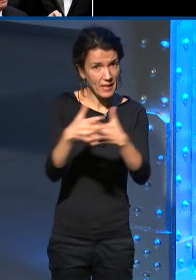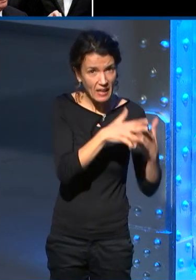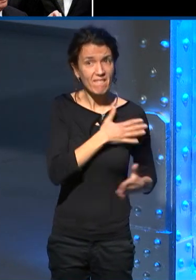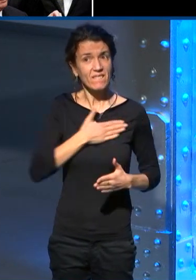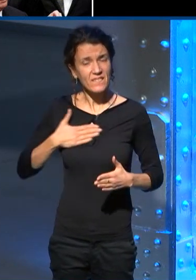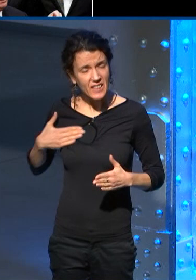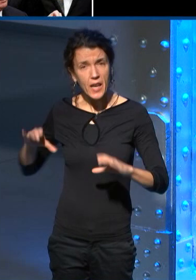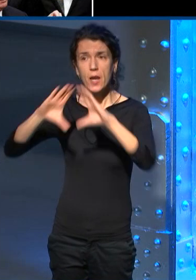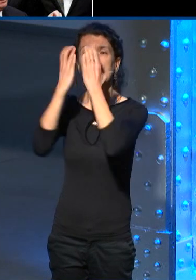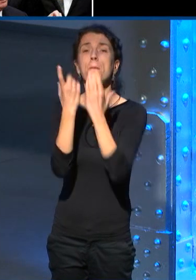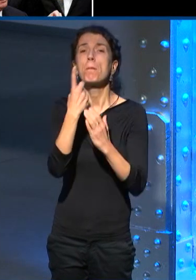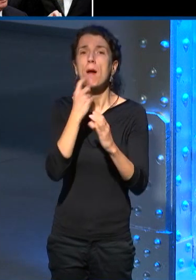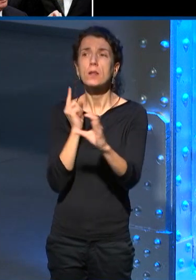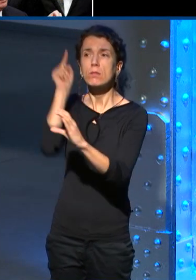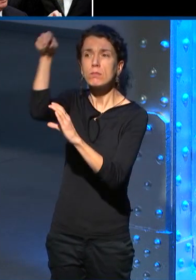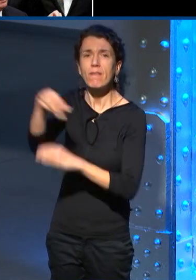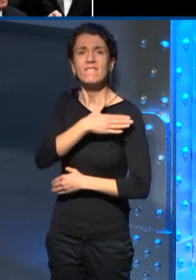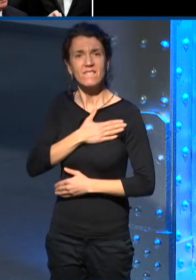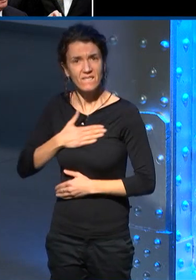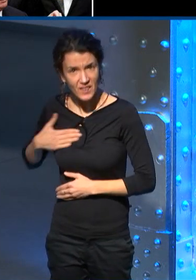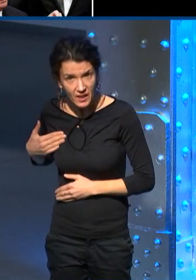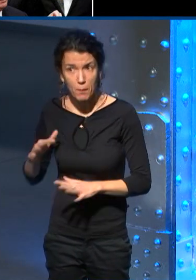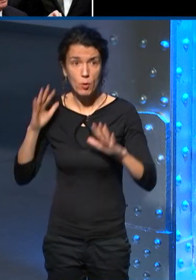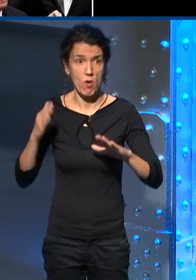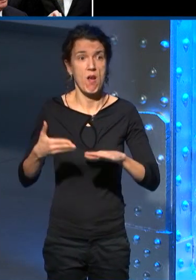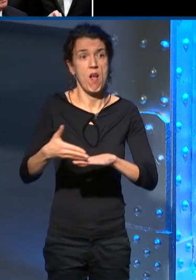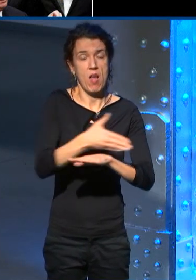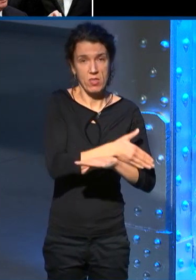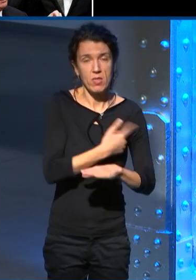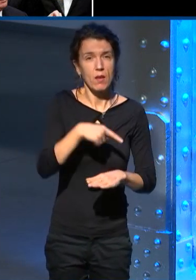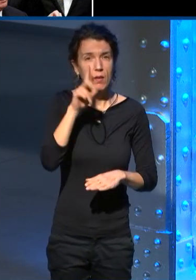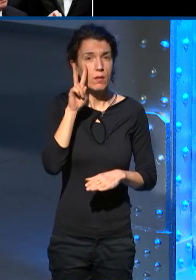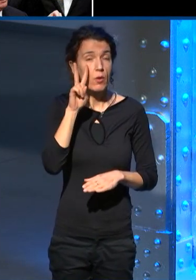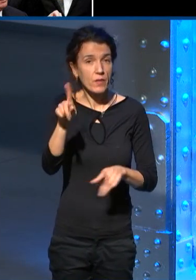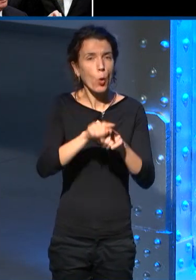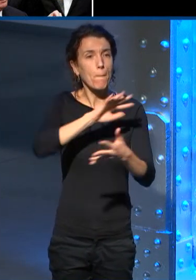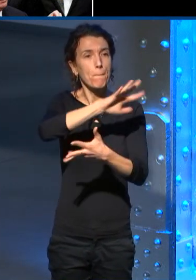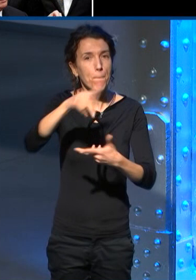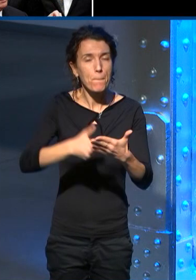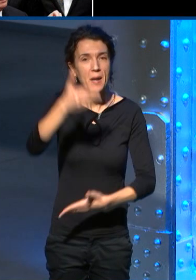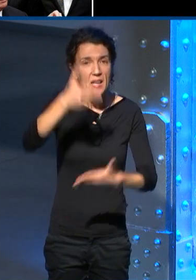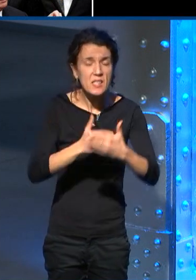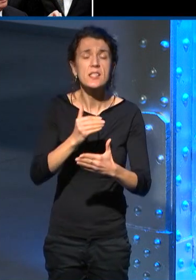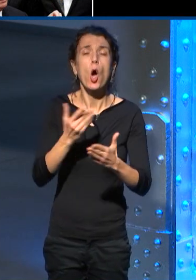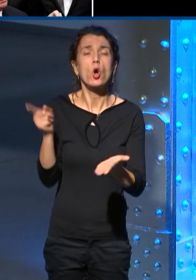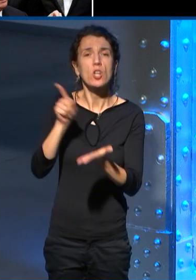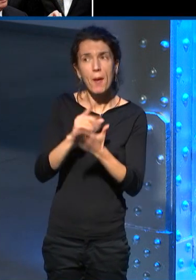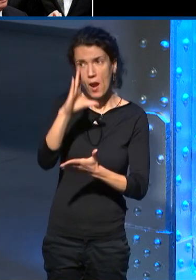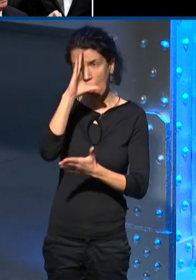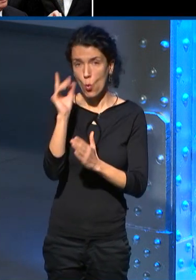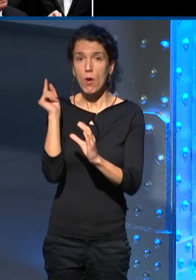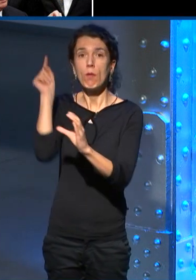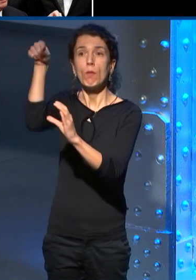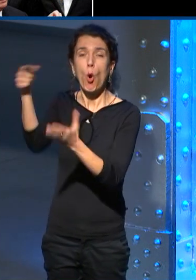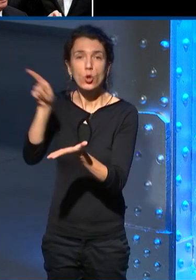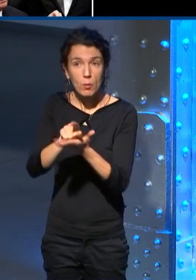para ir a Marte, pero pasando antes por la Luna. Ustedes habrán visto en la prensa, es que ahora vamos a ir a la Luna otra vez. Es importante ir a la